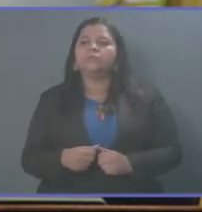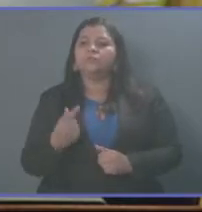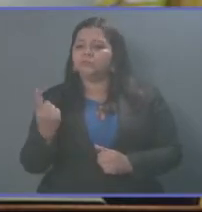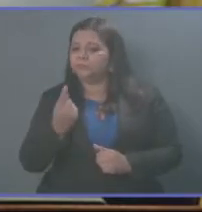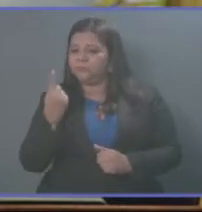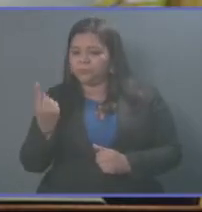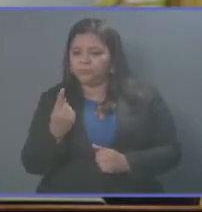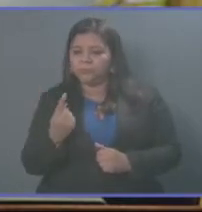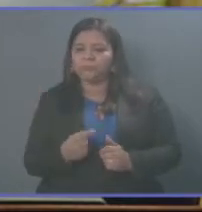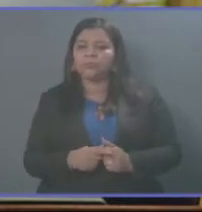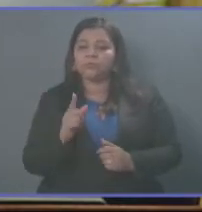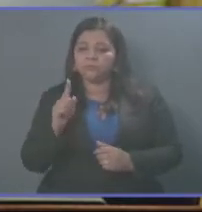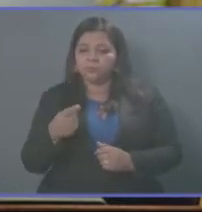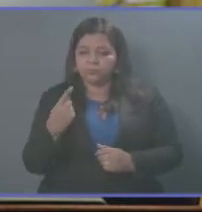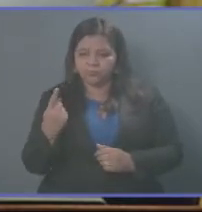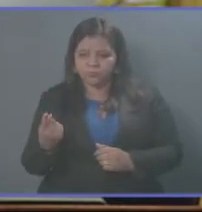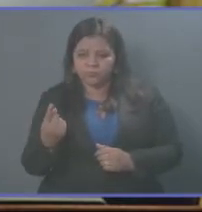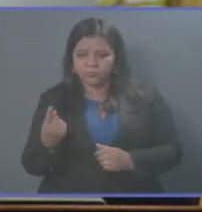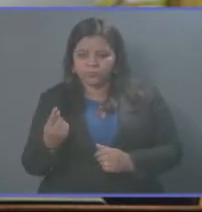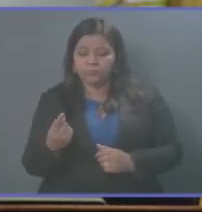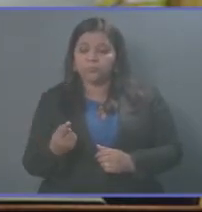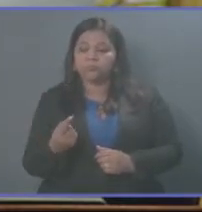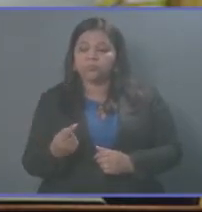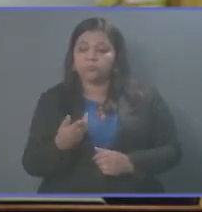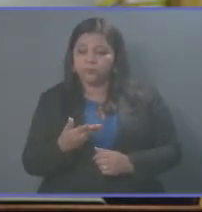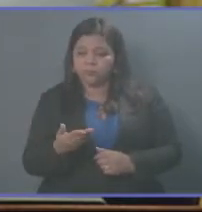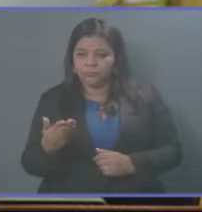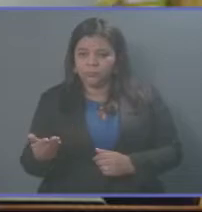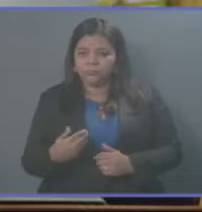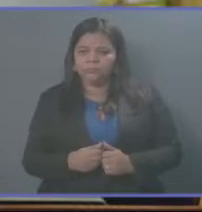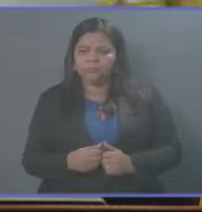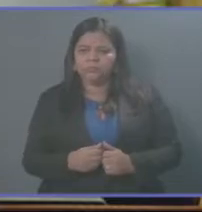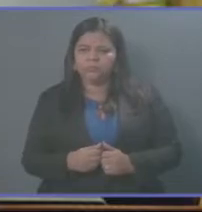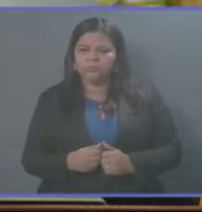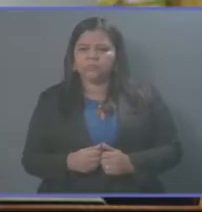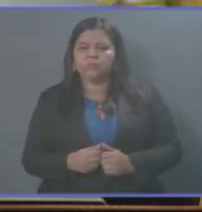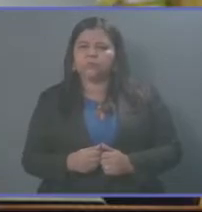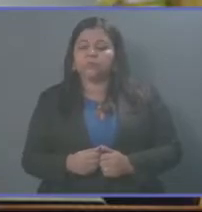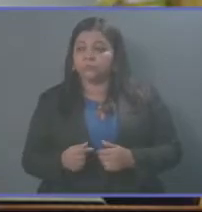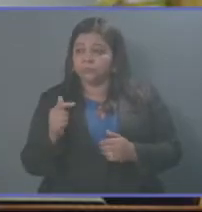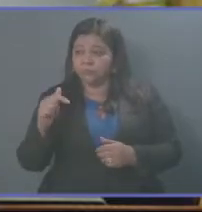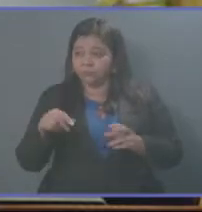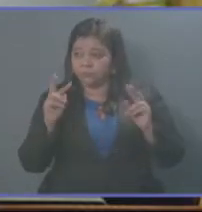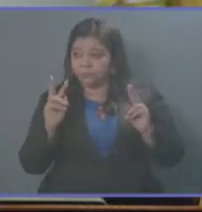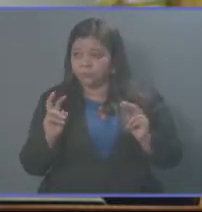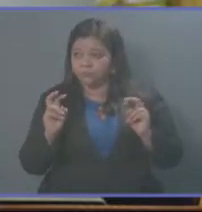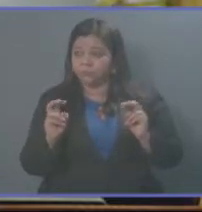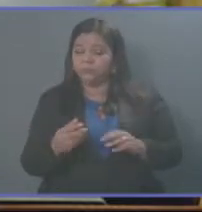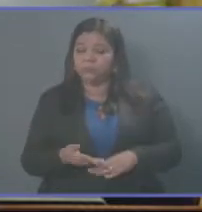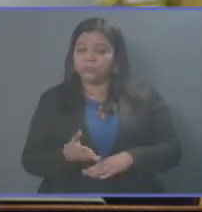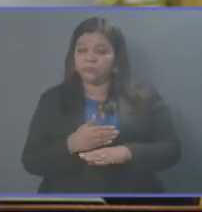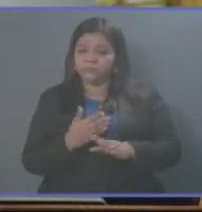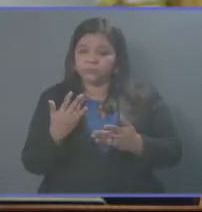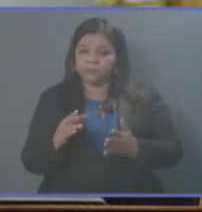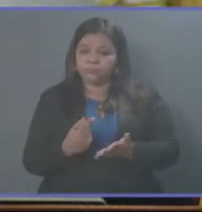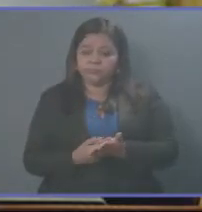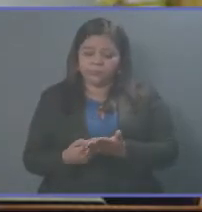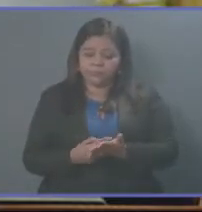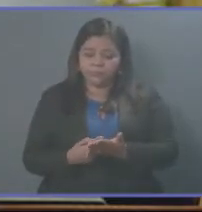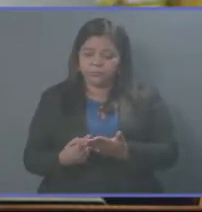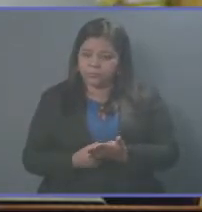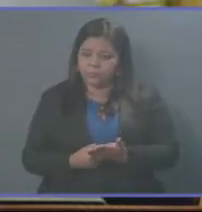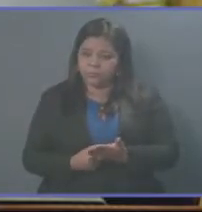los primeros pasos que auspician que este tema será abordado de